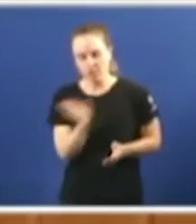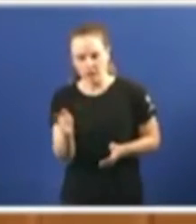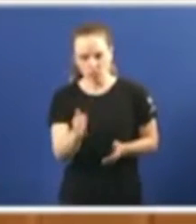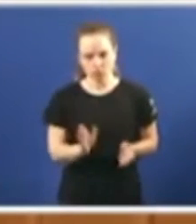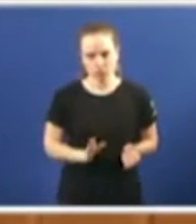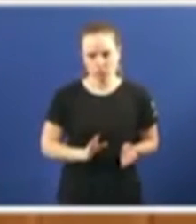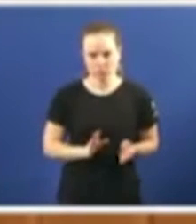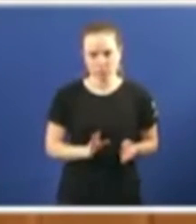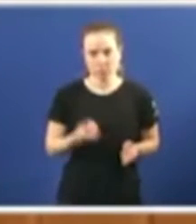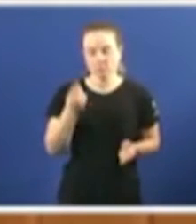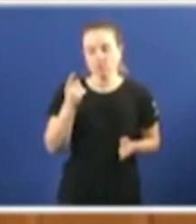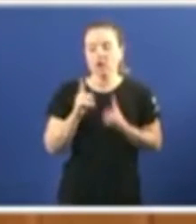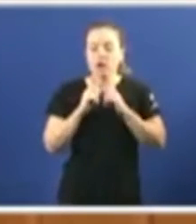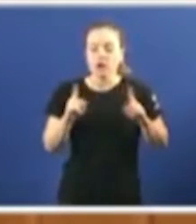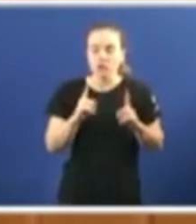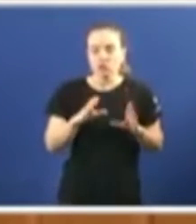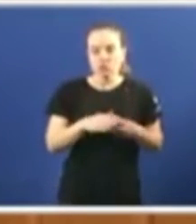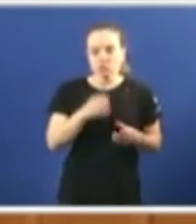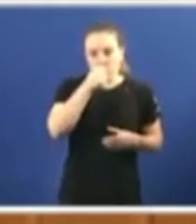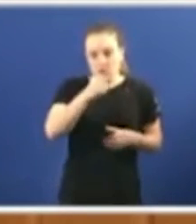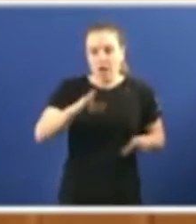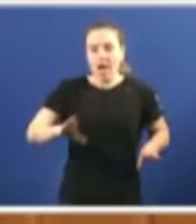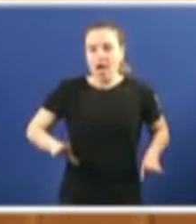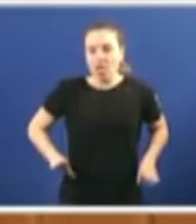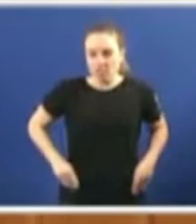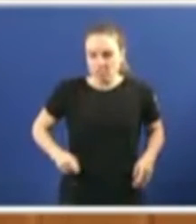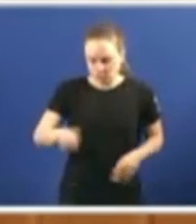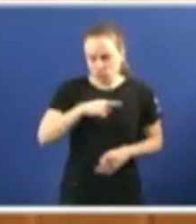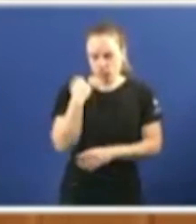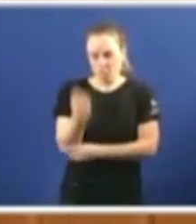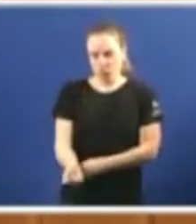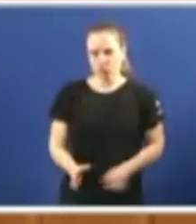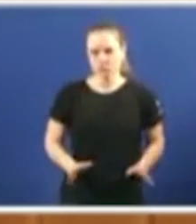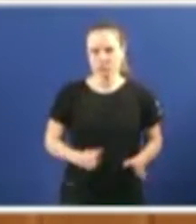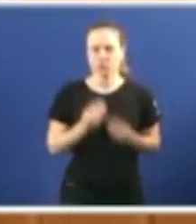tanto, se o Grupo Socialista acepta a nosa emenda de engádega, vamos a apoiar esta iniciativa. Moitas grazas.